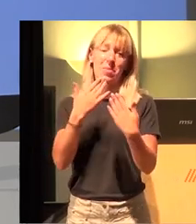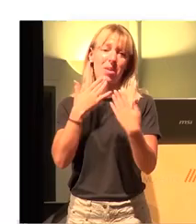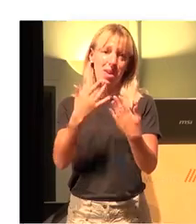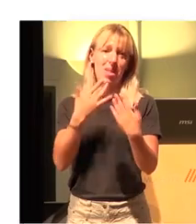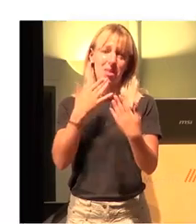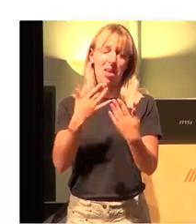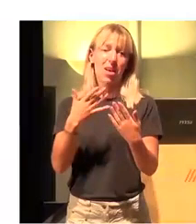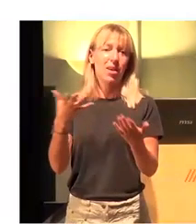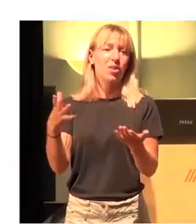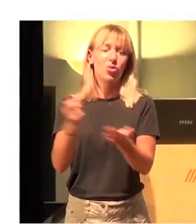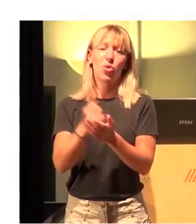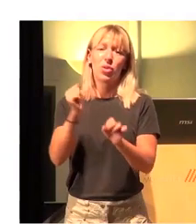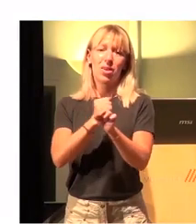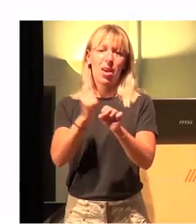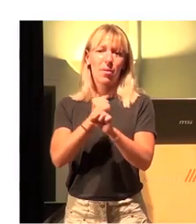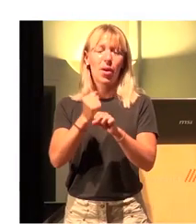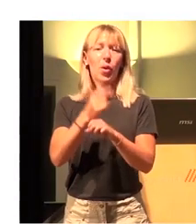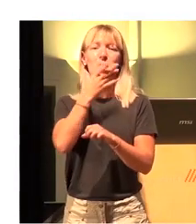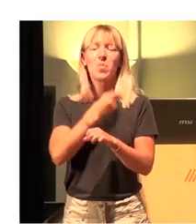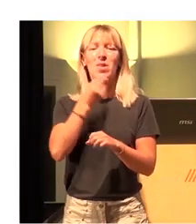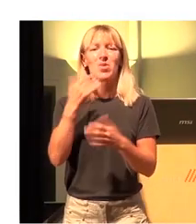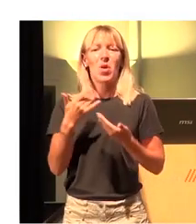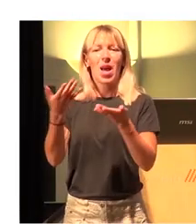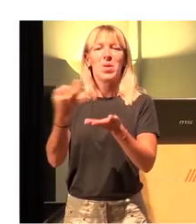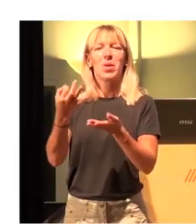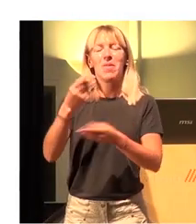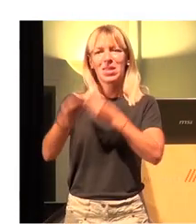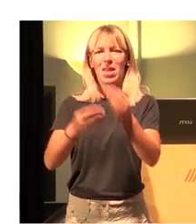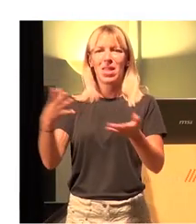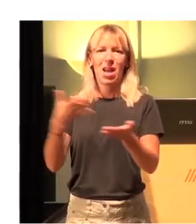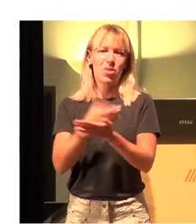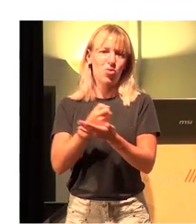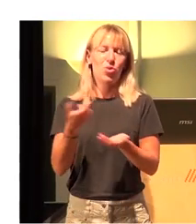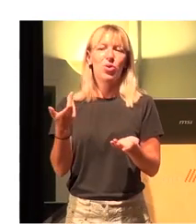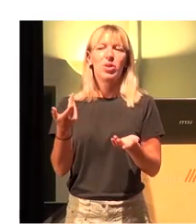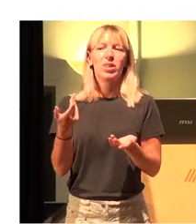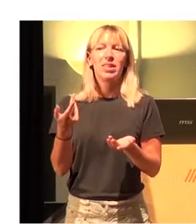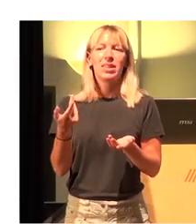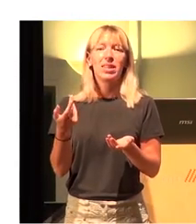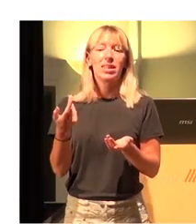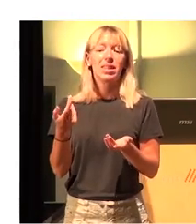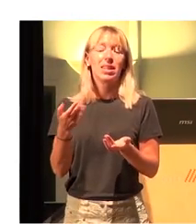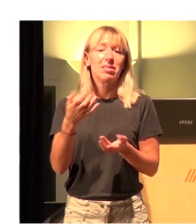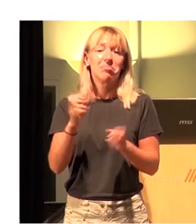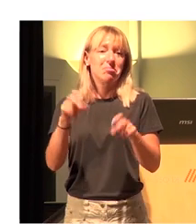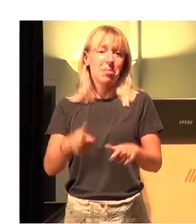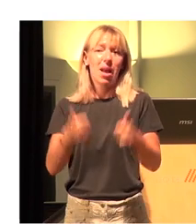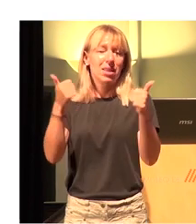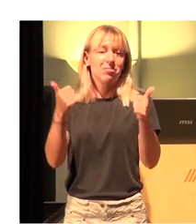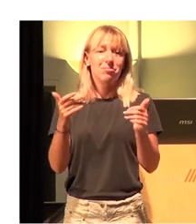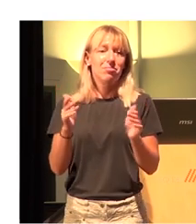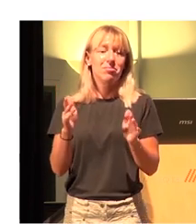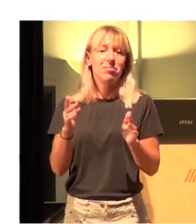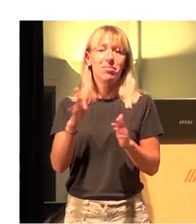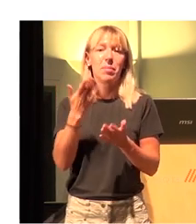AMAS y además me gustaría que le dieseis un fuerte abrazo o un fuerte aplauso a la Fundación AMAS porque los artistas que han hecho el